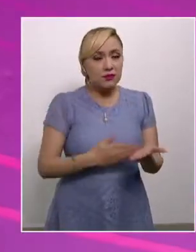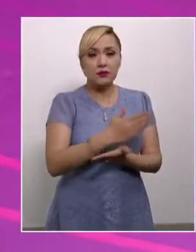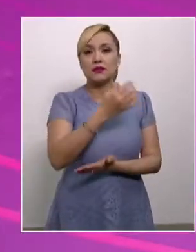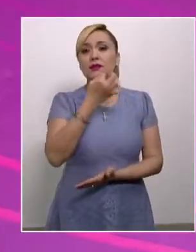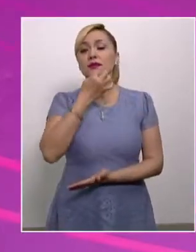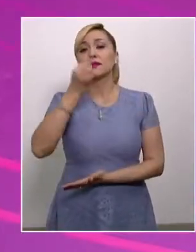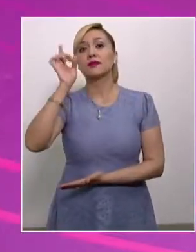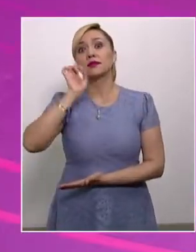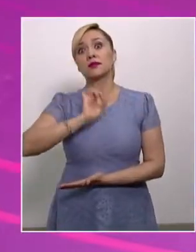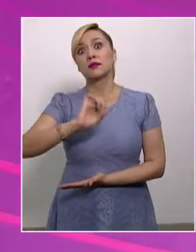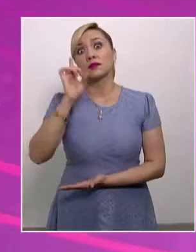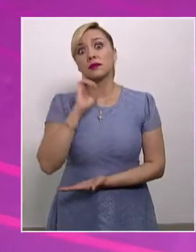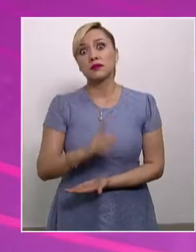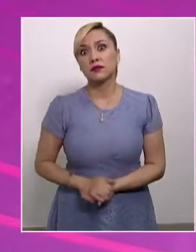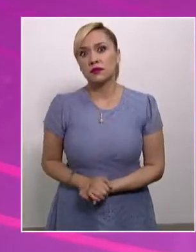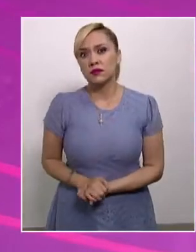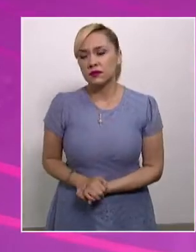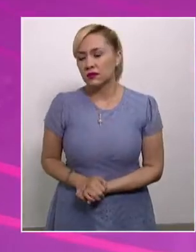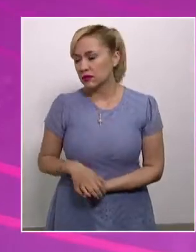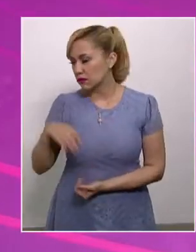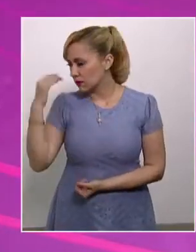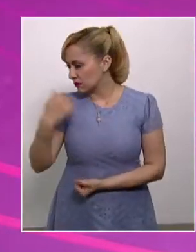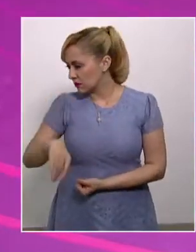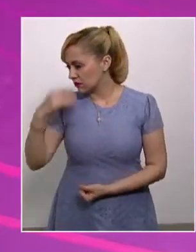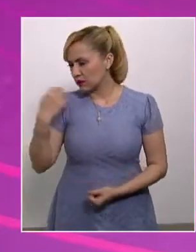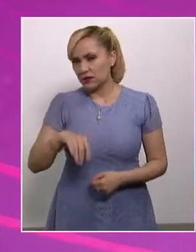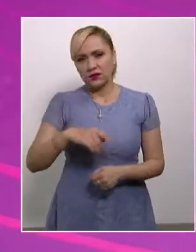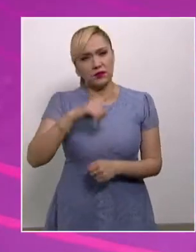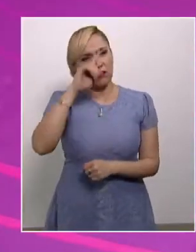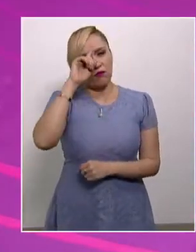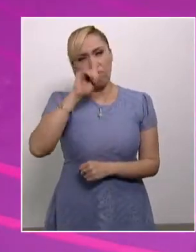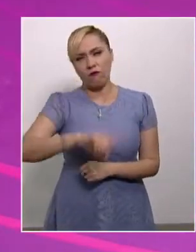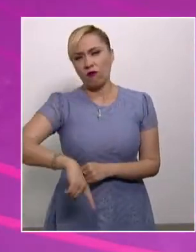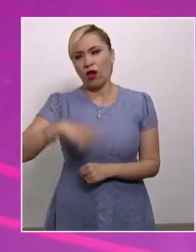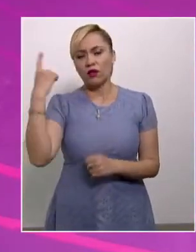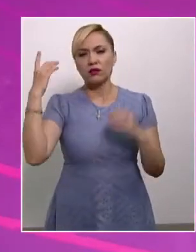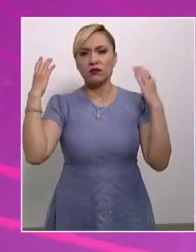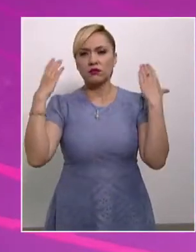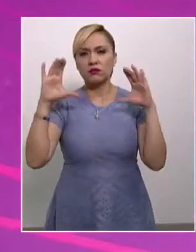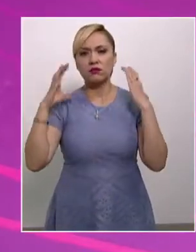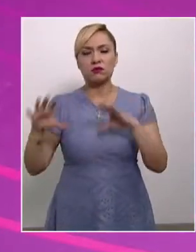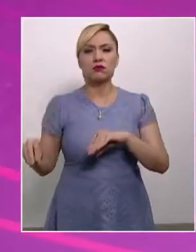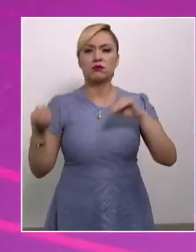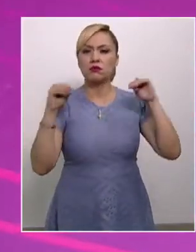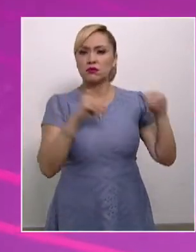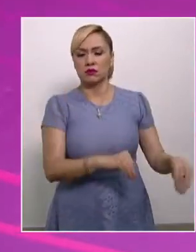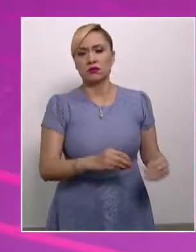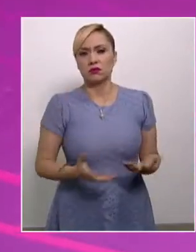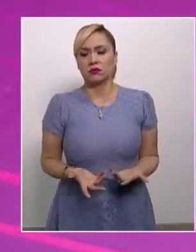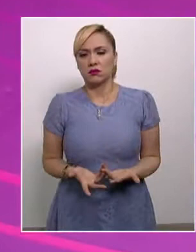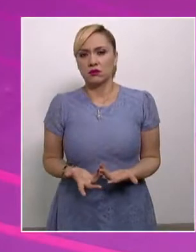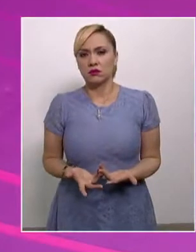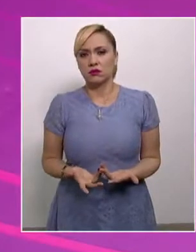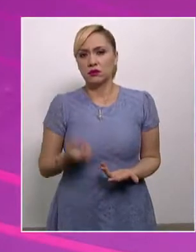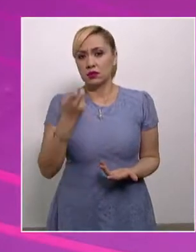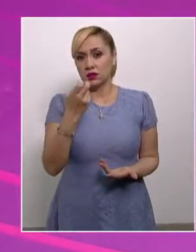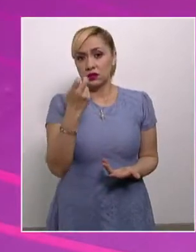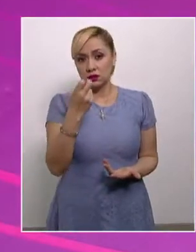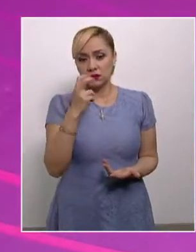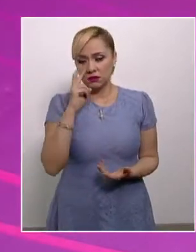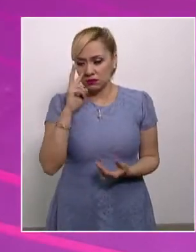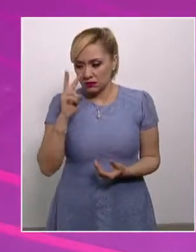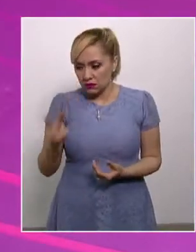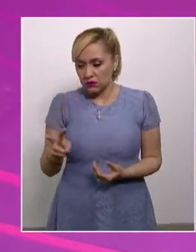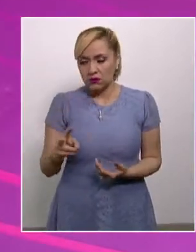niñas. Y eso es un tema súper complicado porque estamos hablando de redes de trata. Y un elemento que hemos nosotros podido atender directamente,